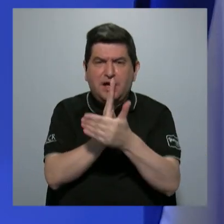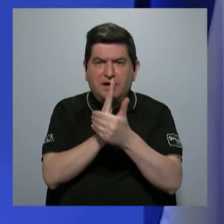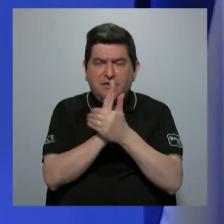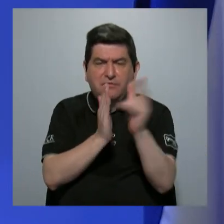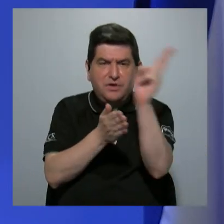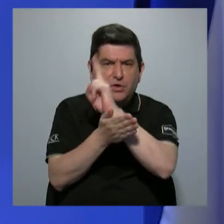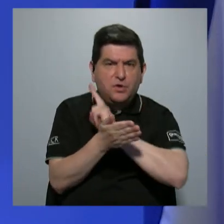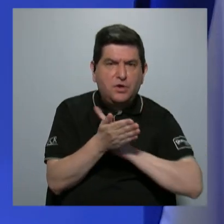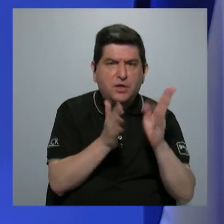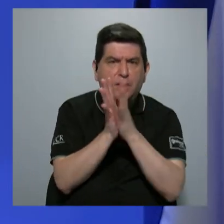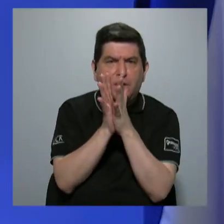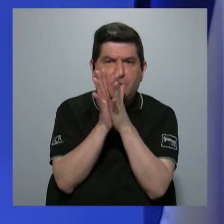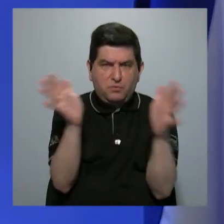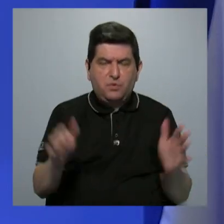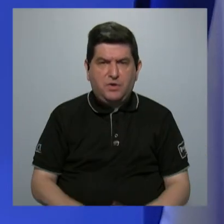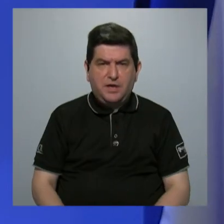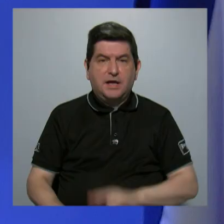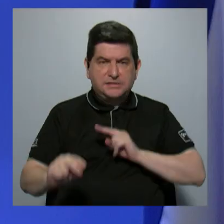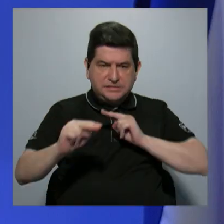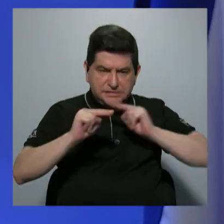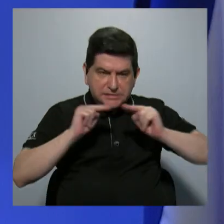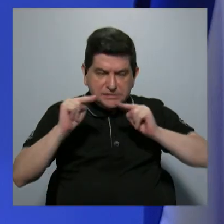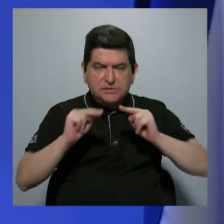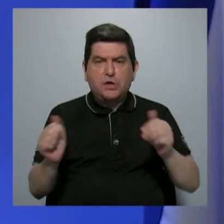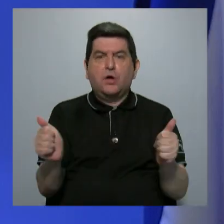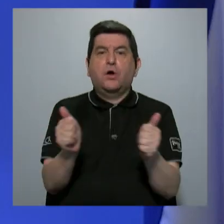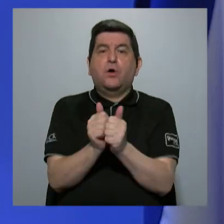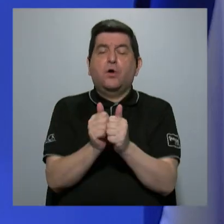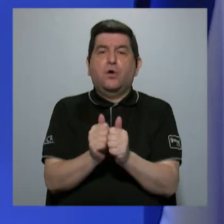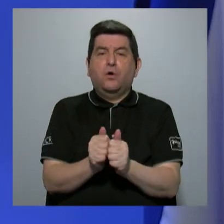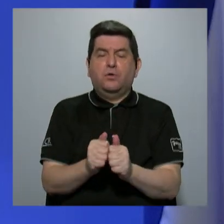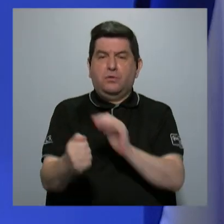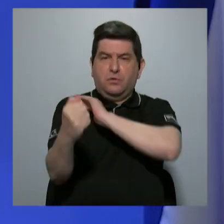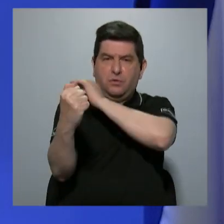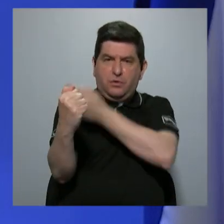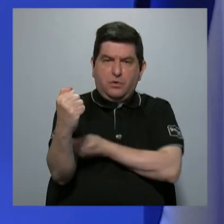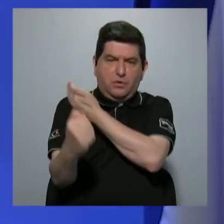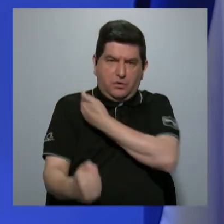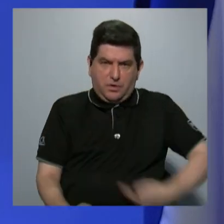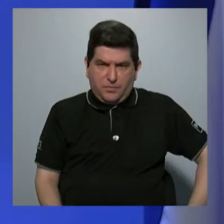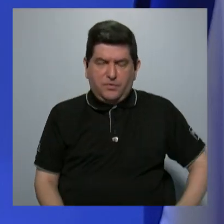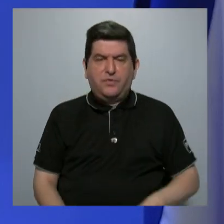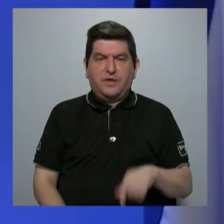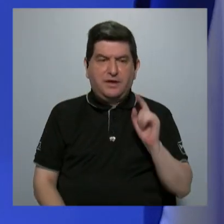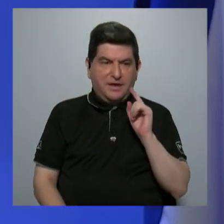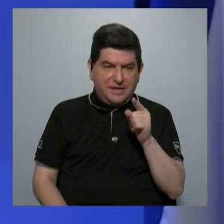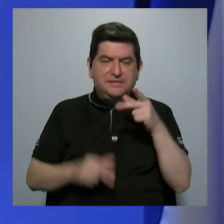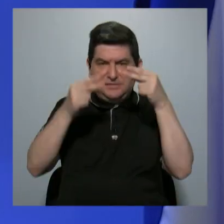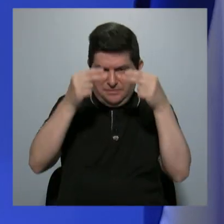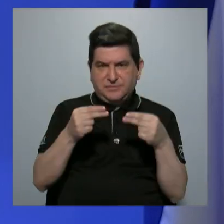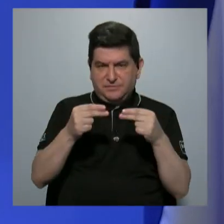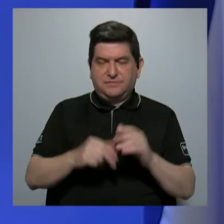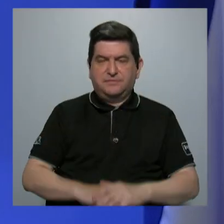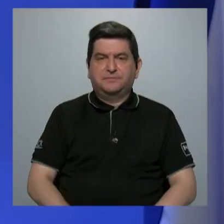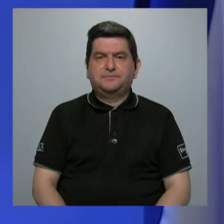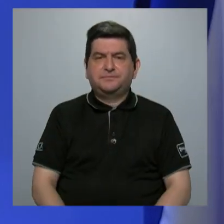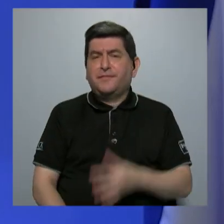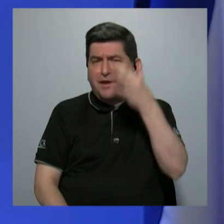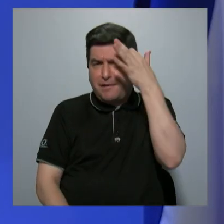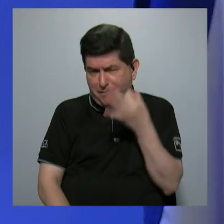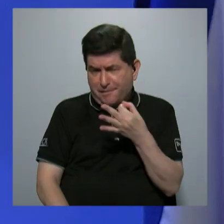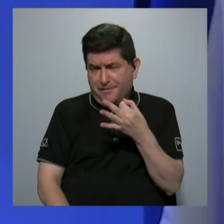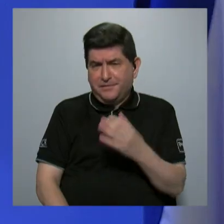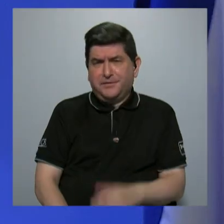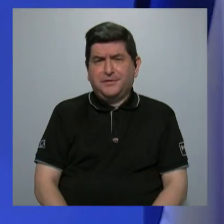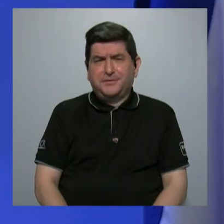las universidades públicas para negociar con el Ejecutivo nuestro presupuesto. Y creo que en ese